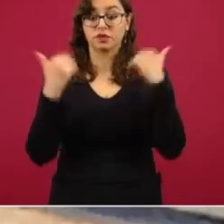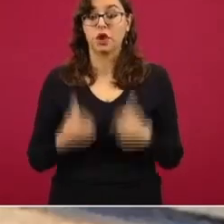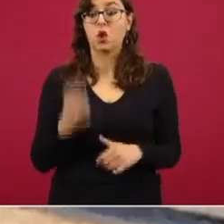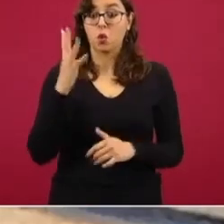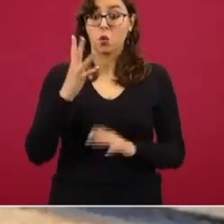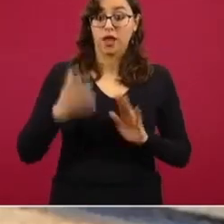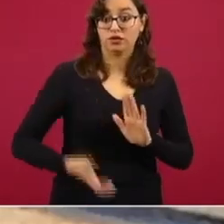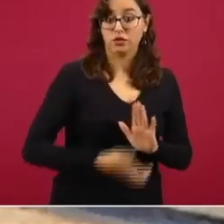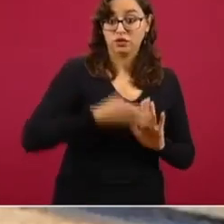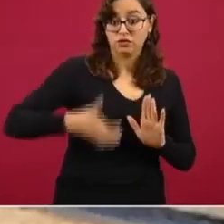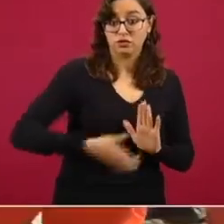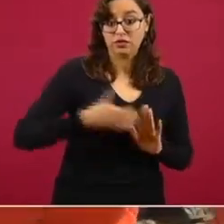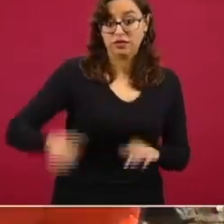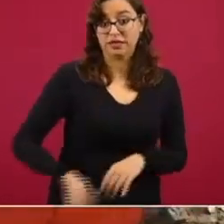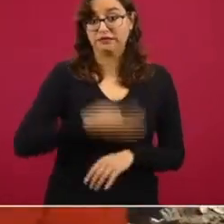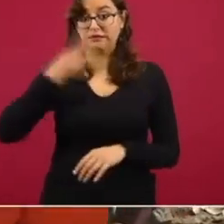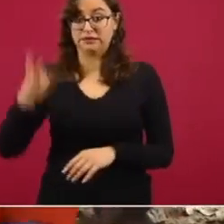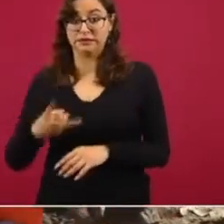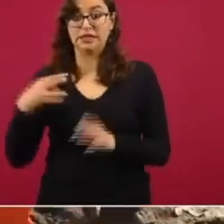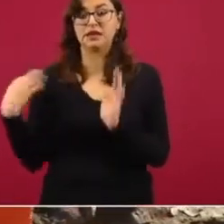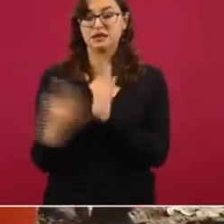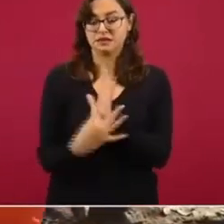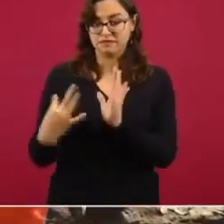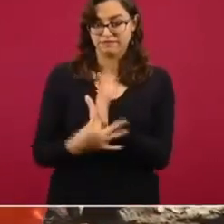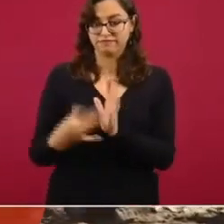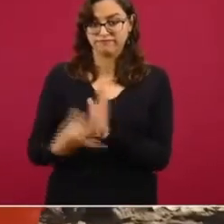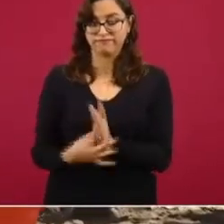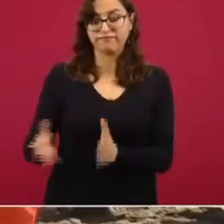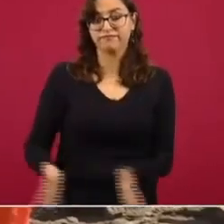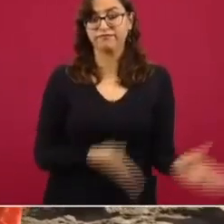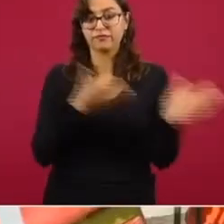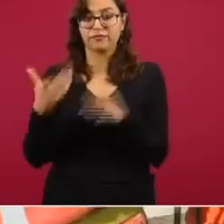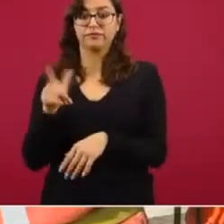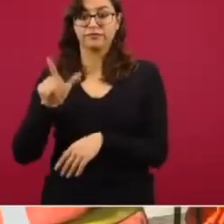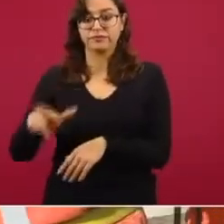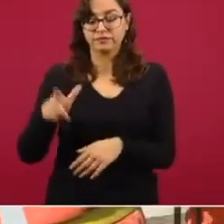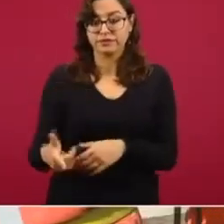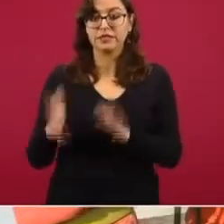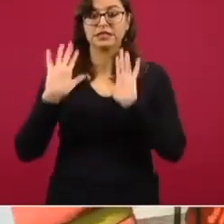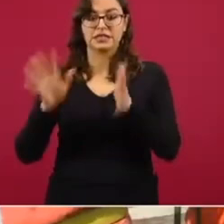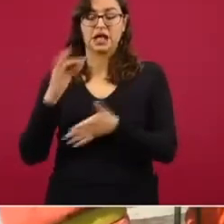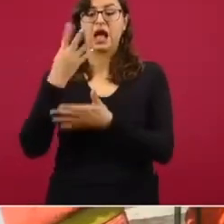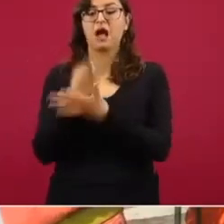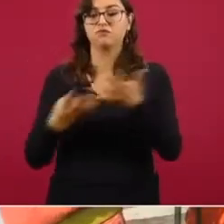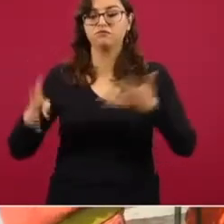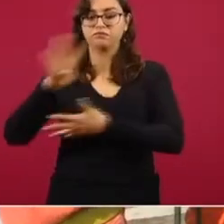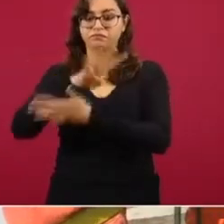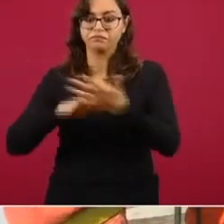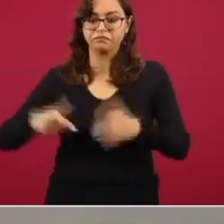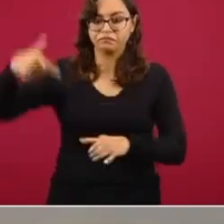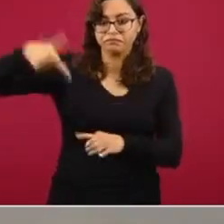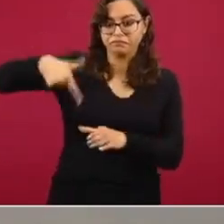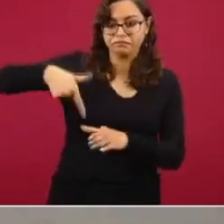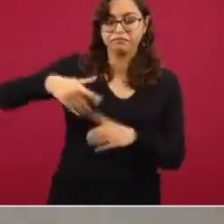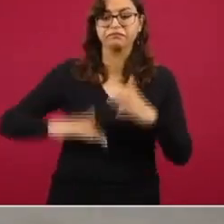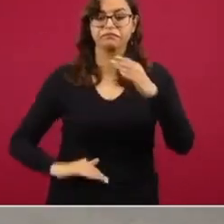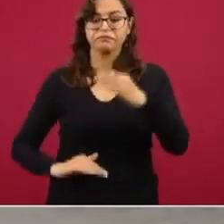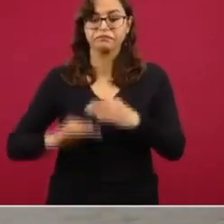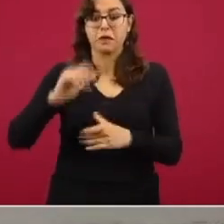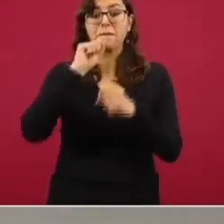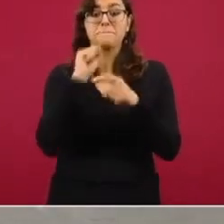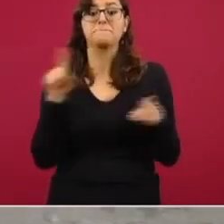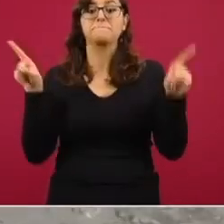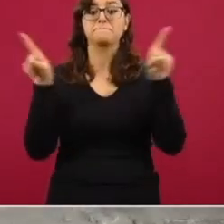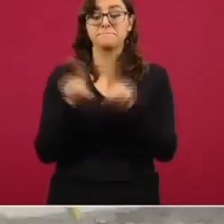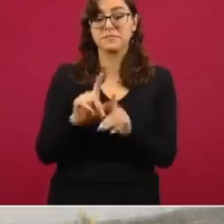excavación, 3 en obra mecánica, 17 en proceso de relleno interior de anillo, 9 en armado de acero y colocación de cimbra, y 9 en